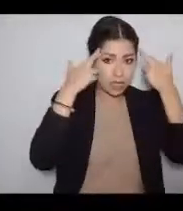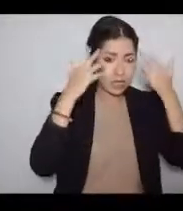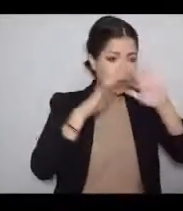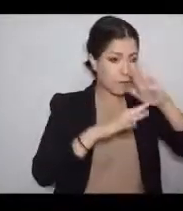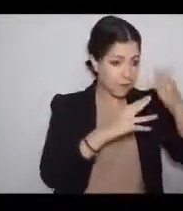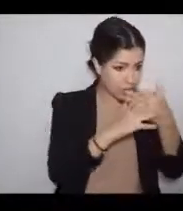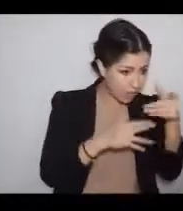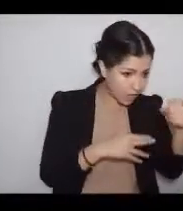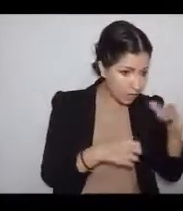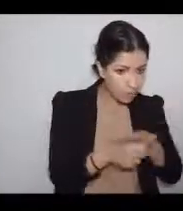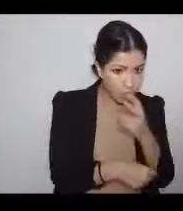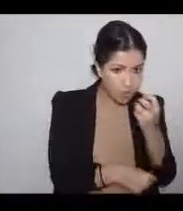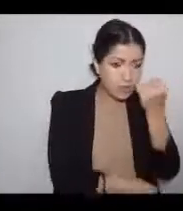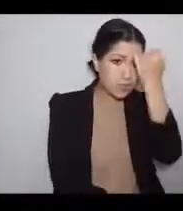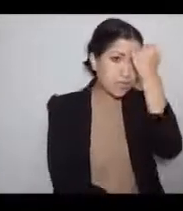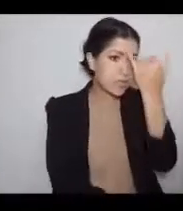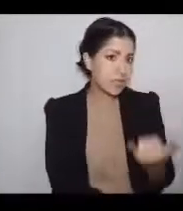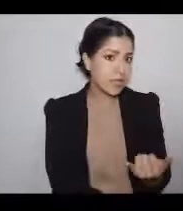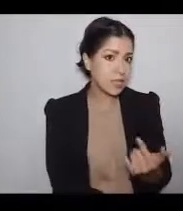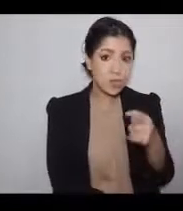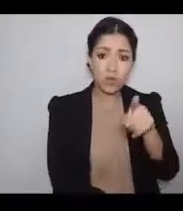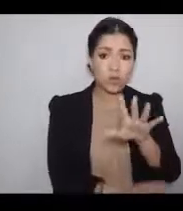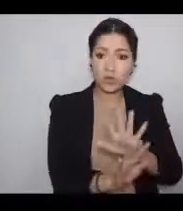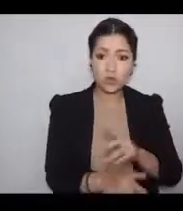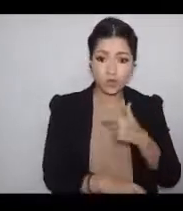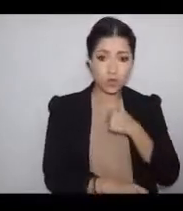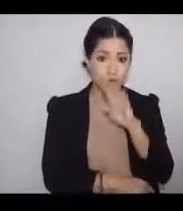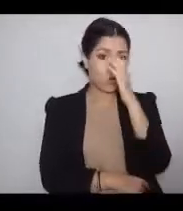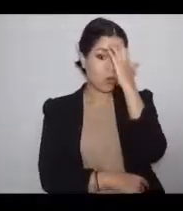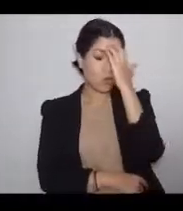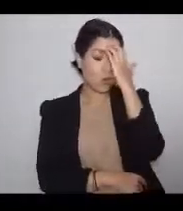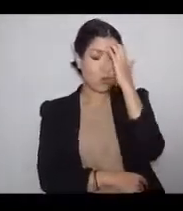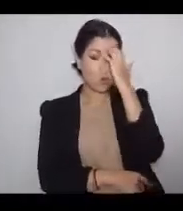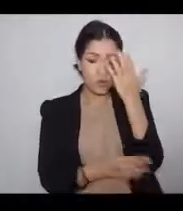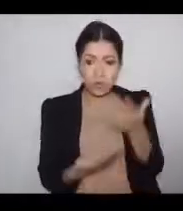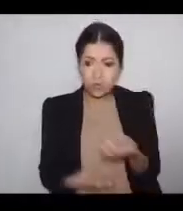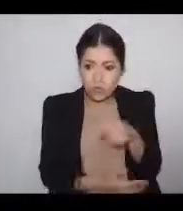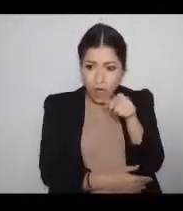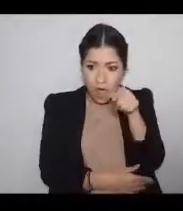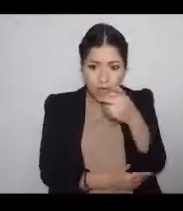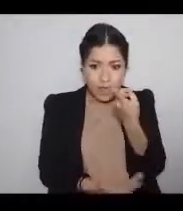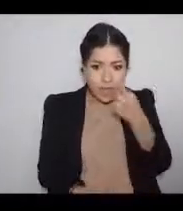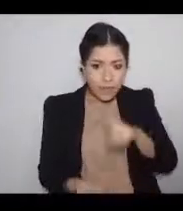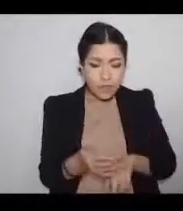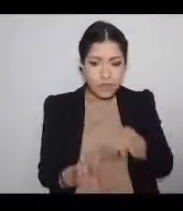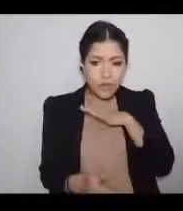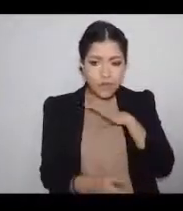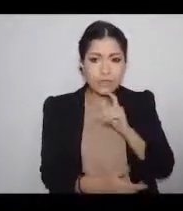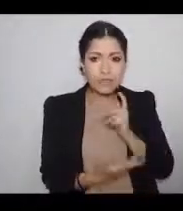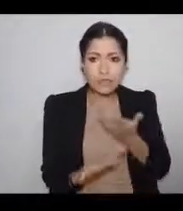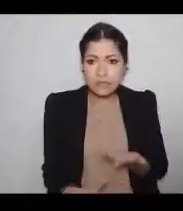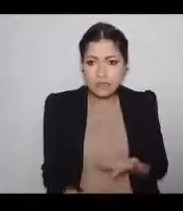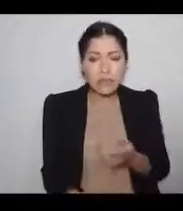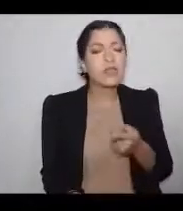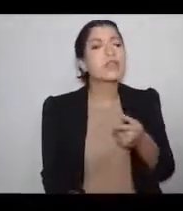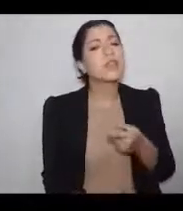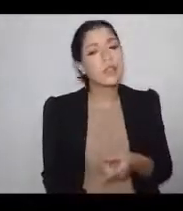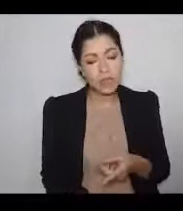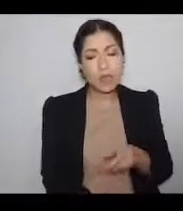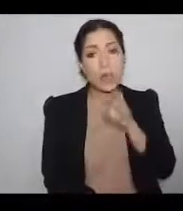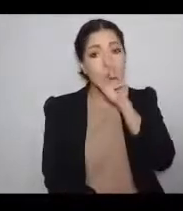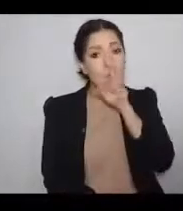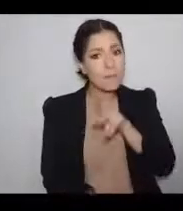tortura. No querrás conocer los instrumentos que te aguardan ahí. ¡Mírete! O tendrás que rectificar cuando